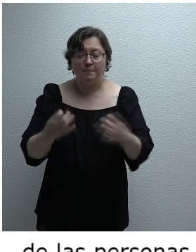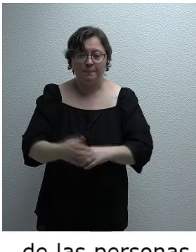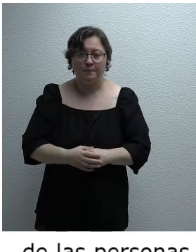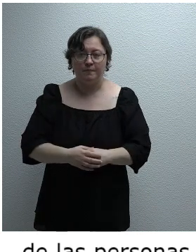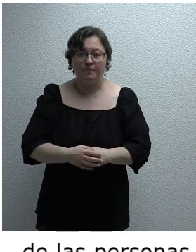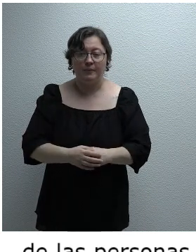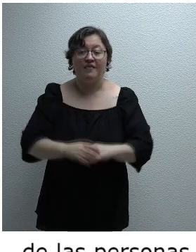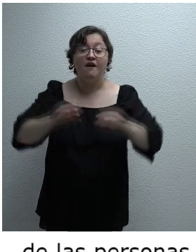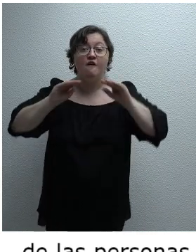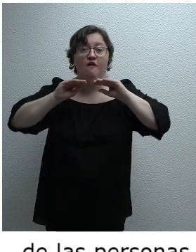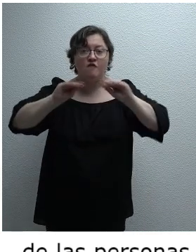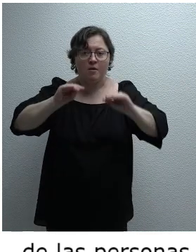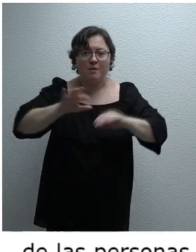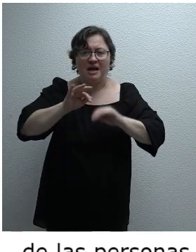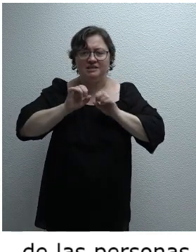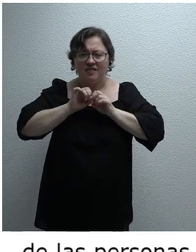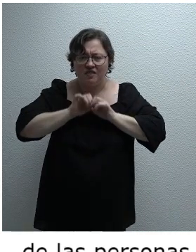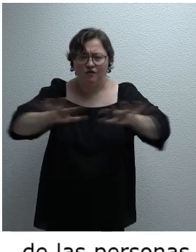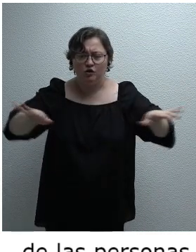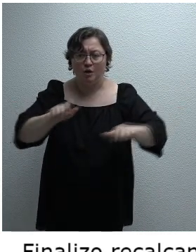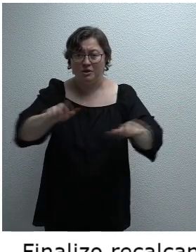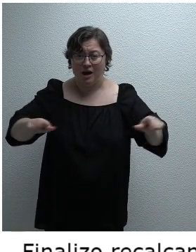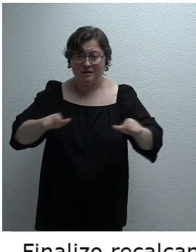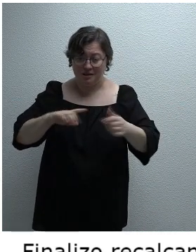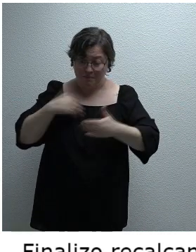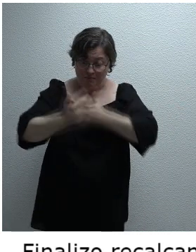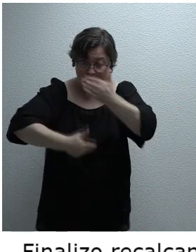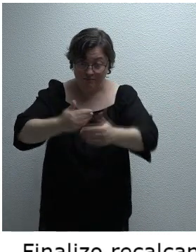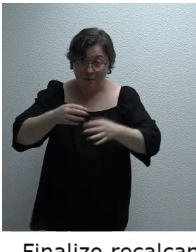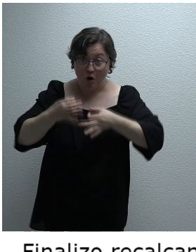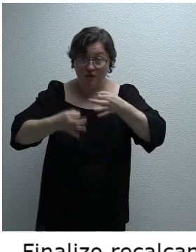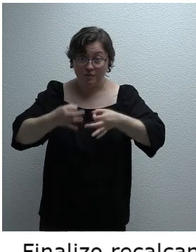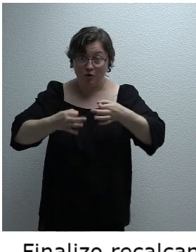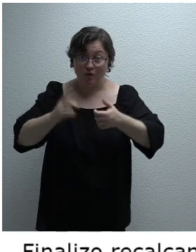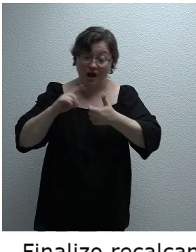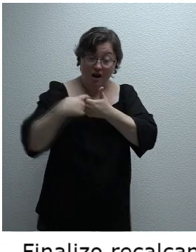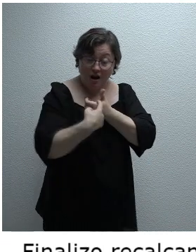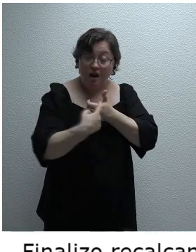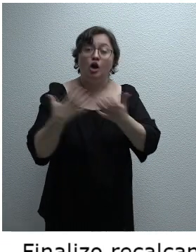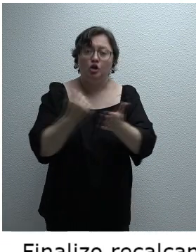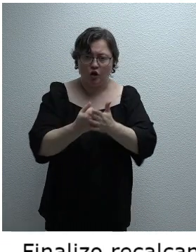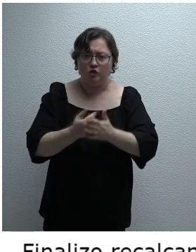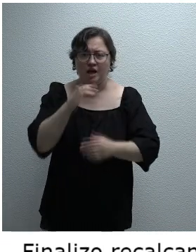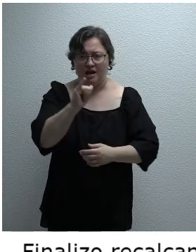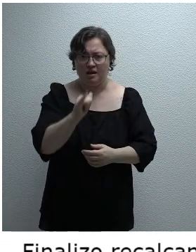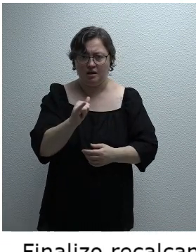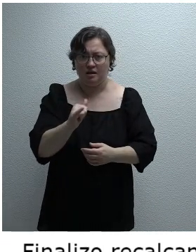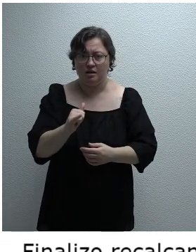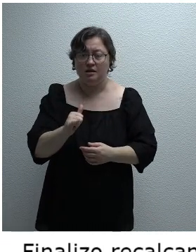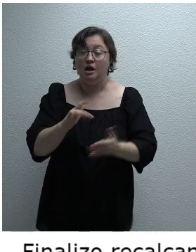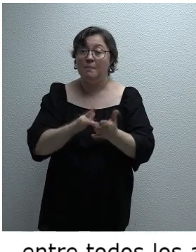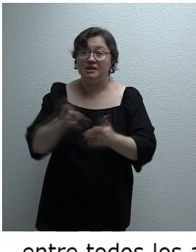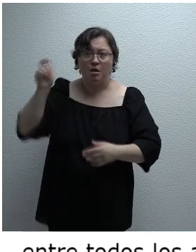y difusión entre todos los agentes implicados, desde los diferentes operadores jurídicos a todo el